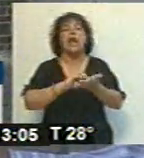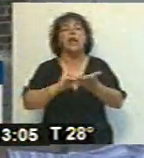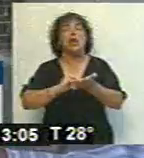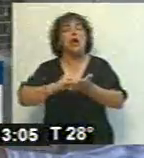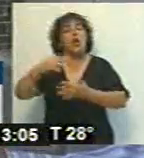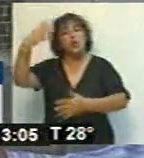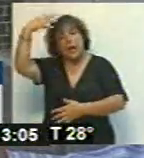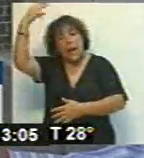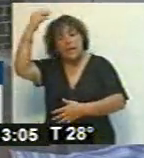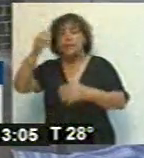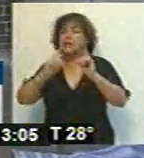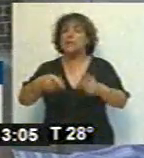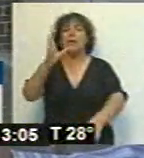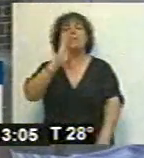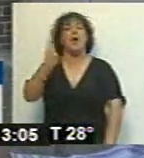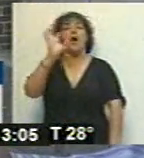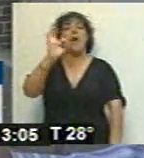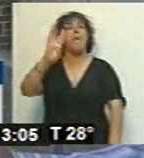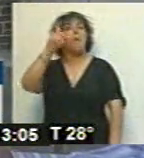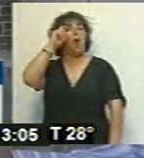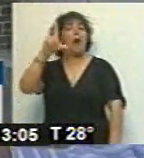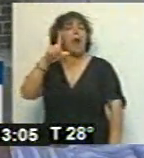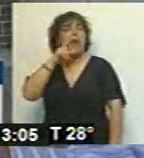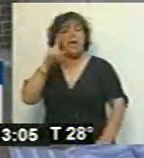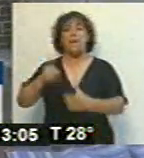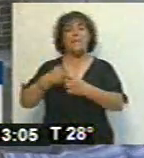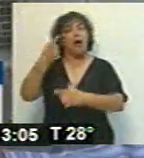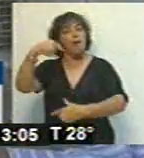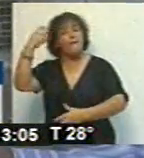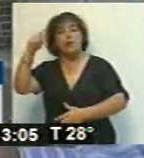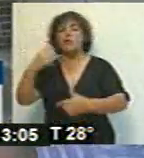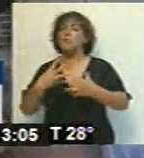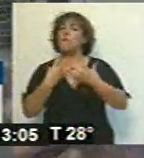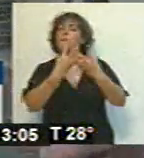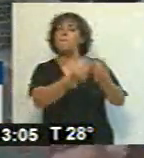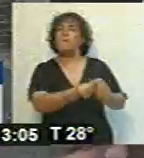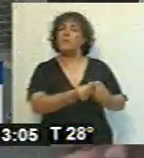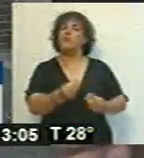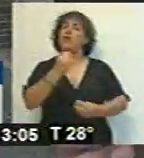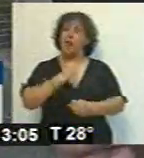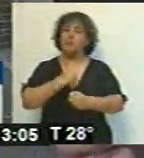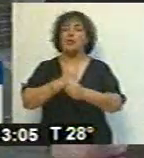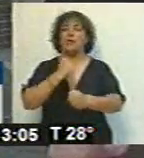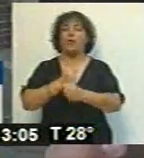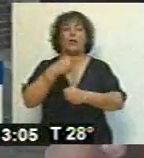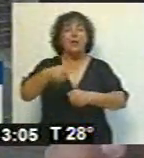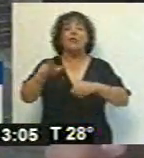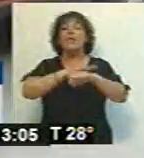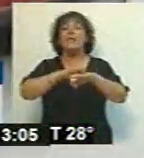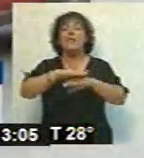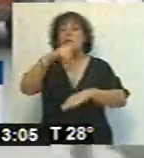Galinde y también al señor Borelli, porque realmente se portaron como corresponde, beneficiaron a los trabajadores. Ernesto, esto es a nivel